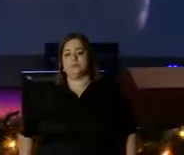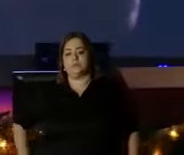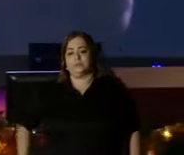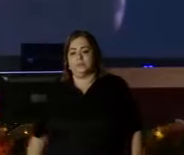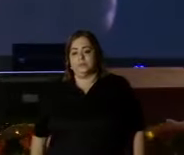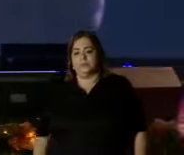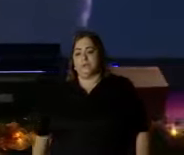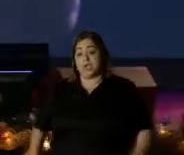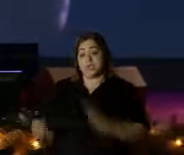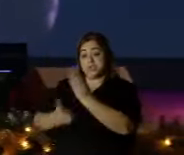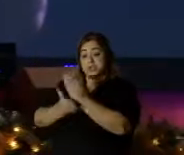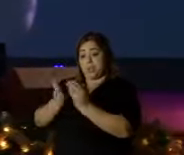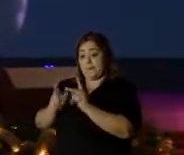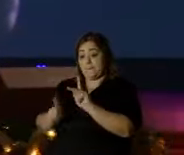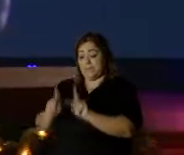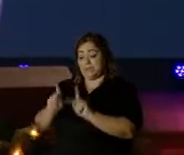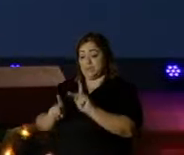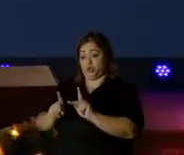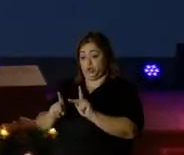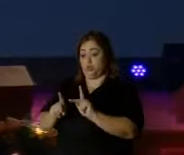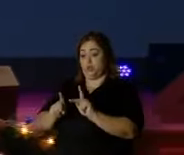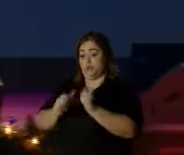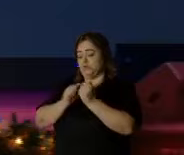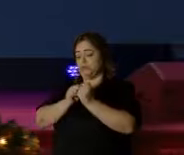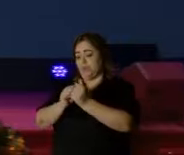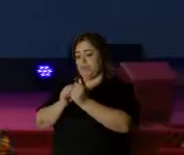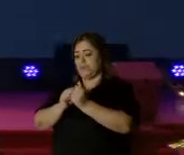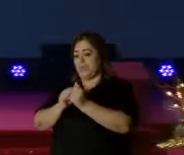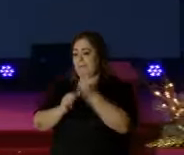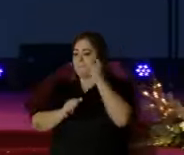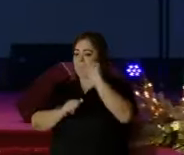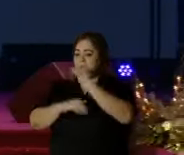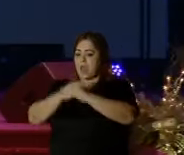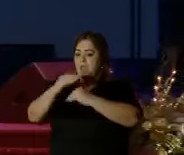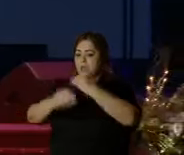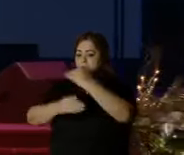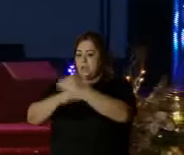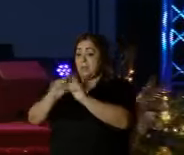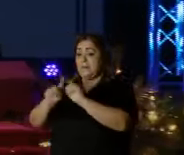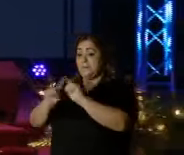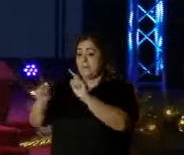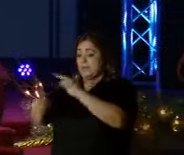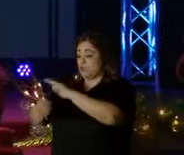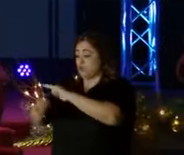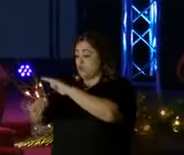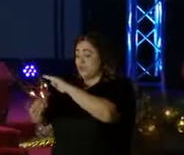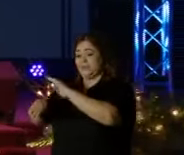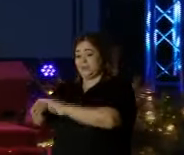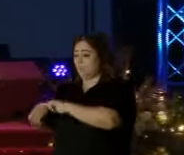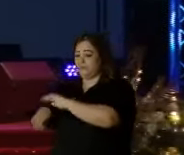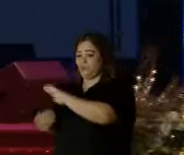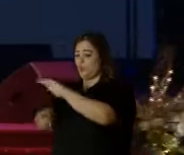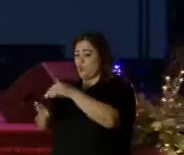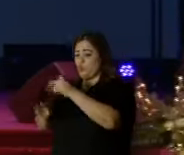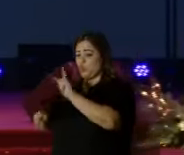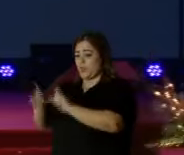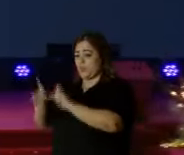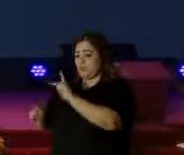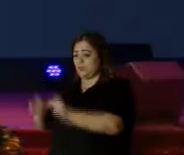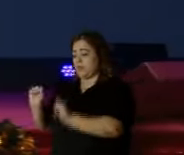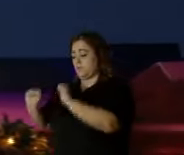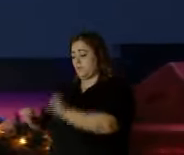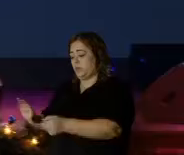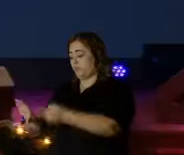Hay gente que te va a acompañar en un proceso, pero en la parte sobrenatural no todo el mundo puede entrar. Escuche